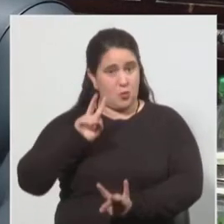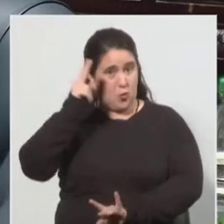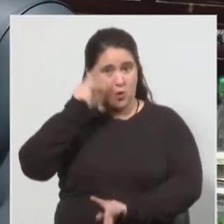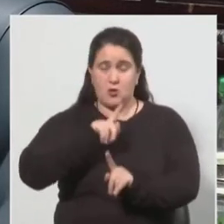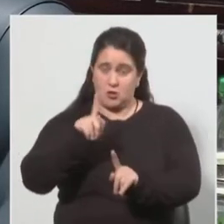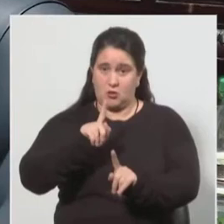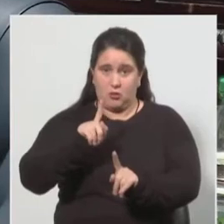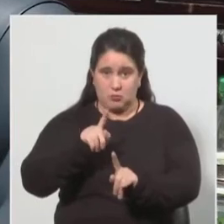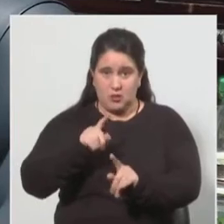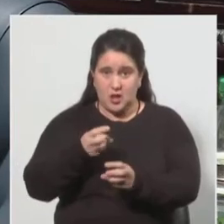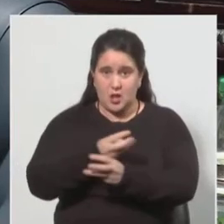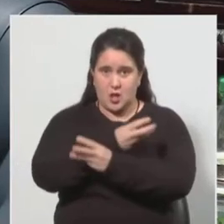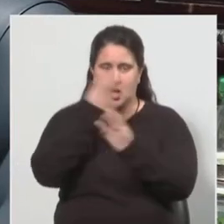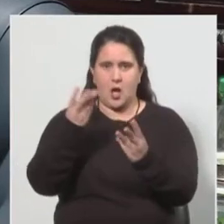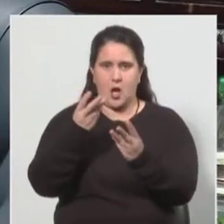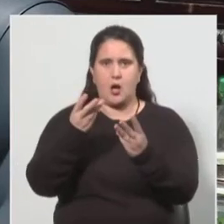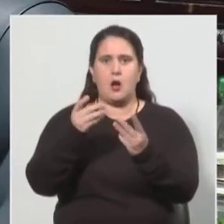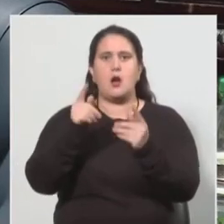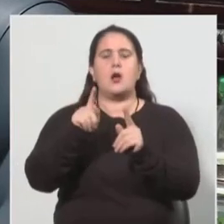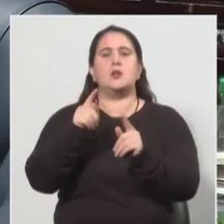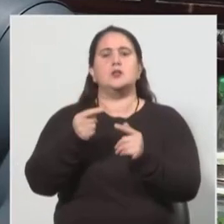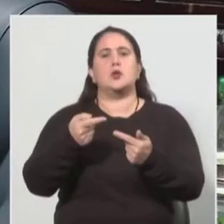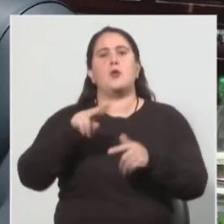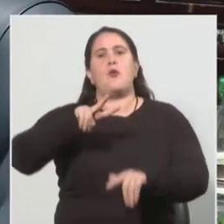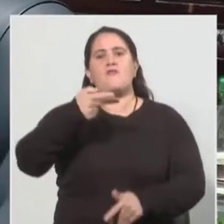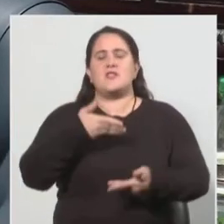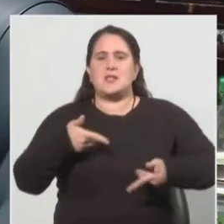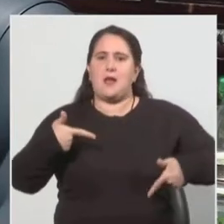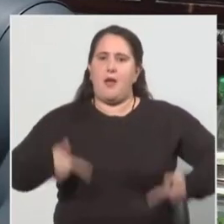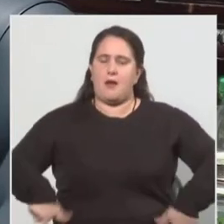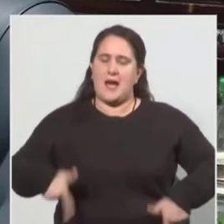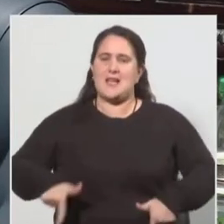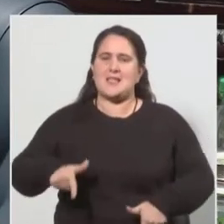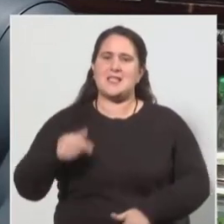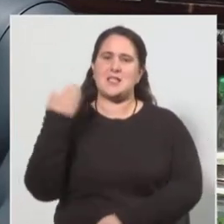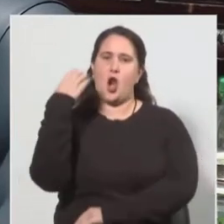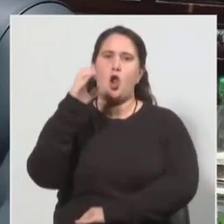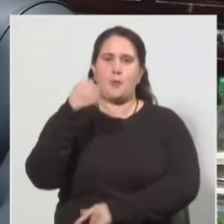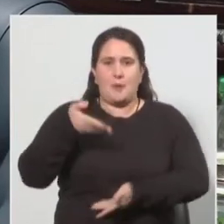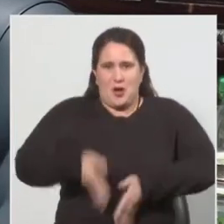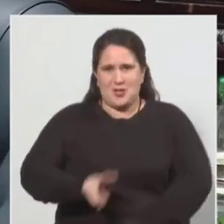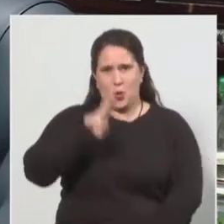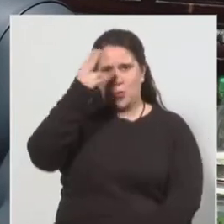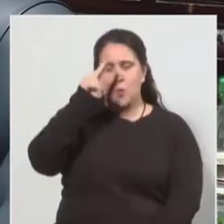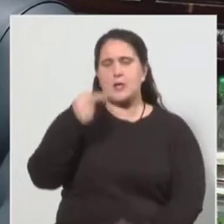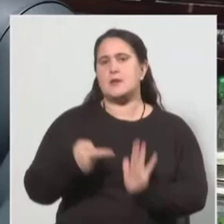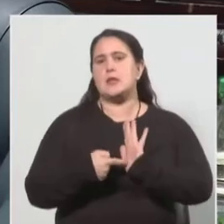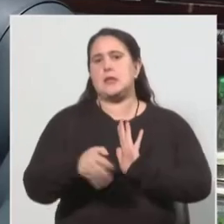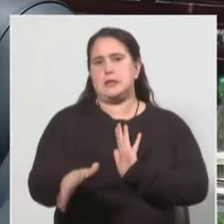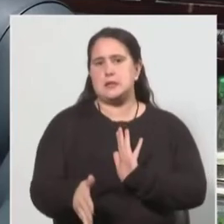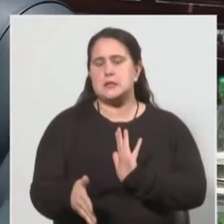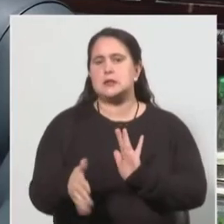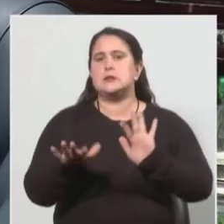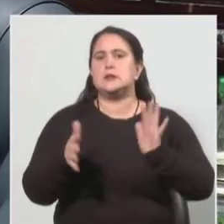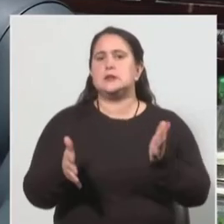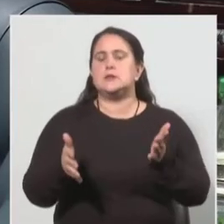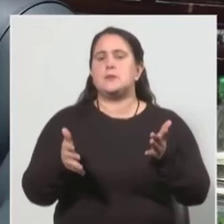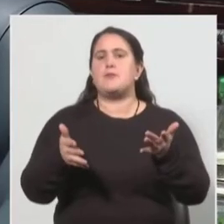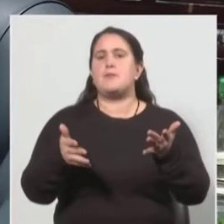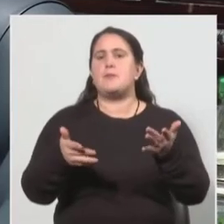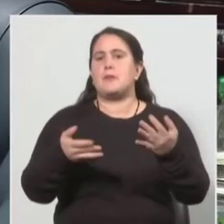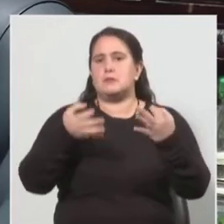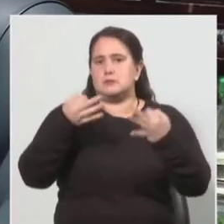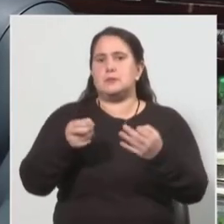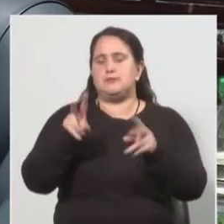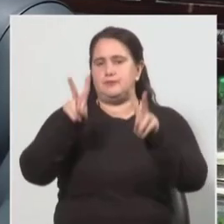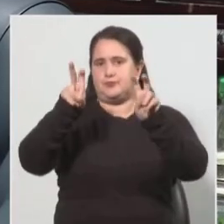del día de hoy de la Nobel vicecanciller colombiana de nacionalidad uruguaya, donde plantea justamente